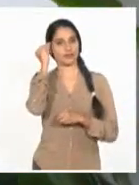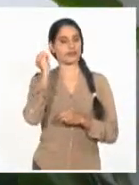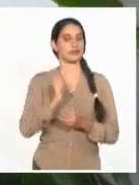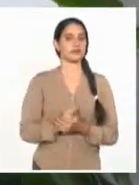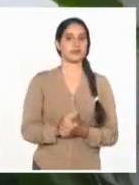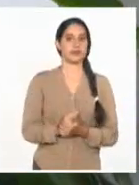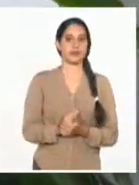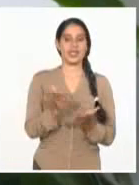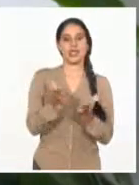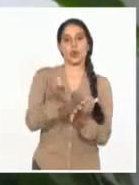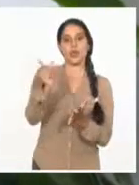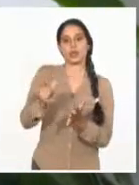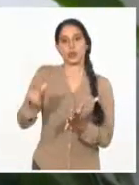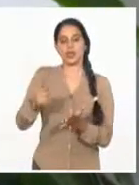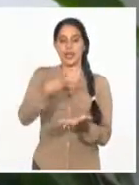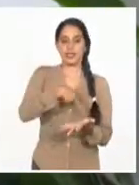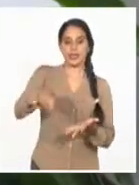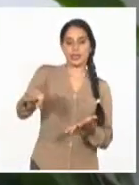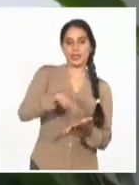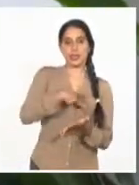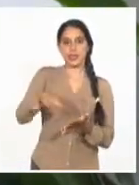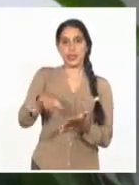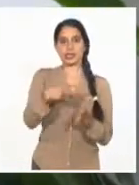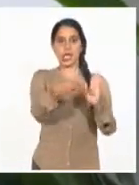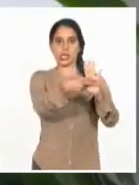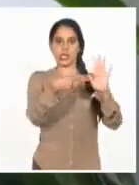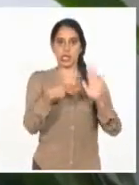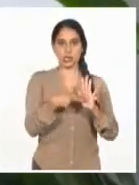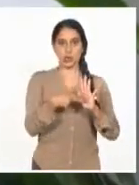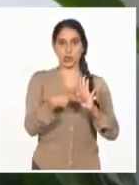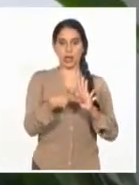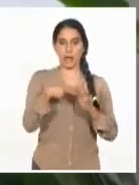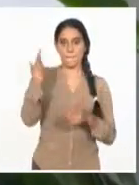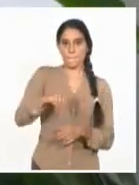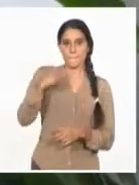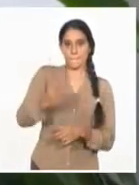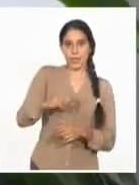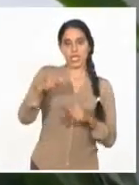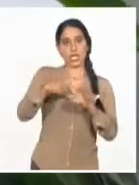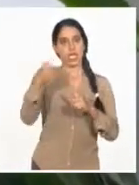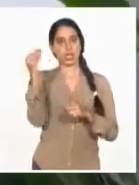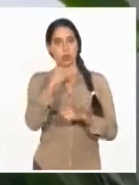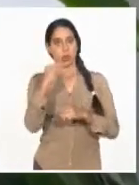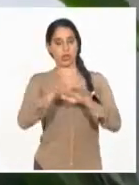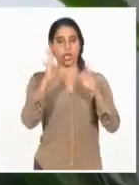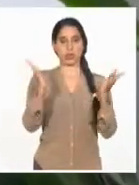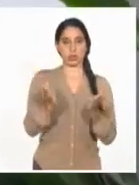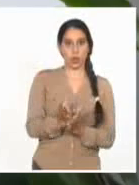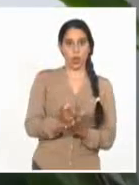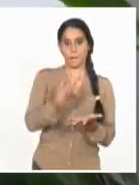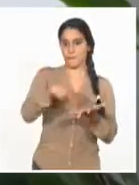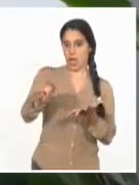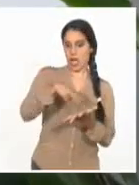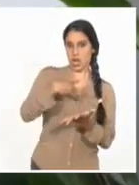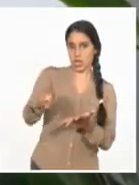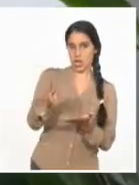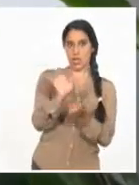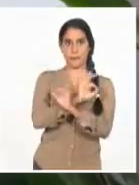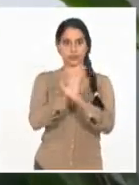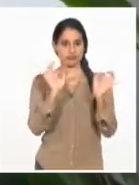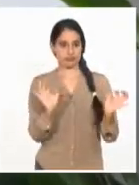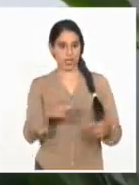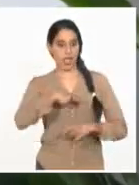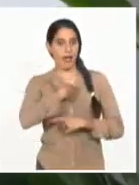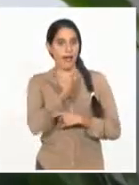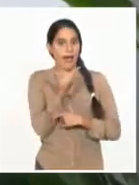de danza reciben asignaturas teóricas y prácticas como técnica de la danza, ballet, teoría y apreciación de las artes, con el